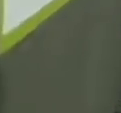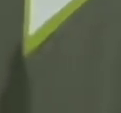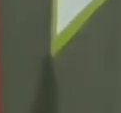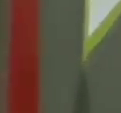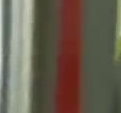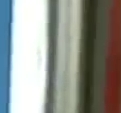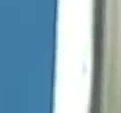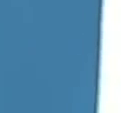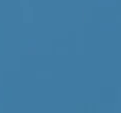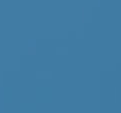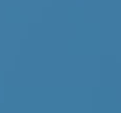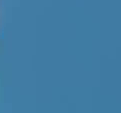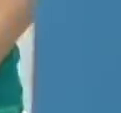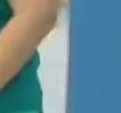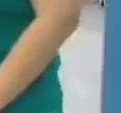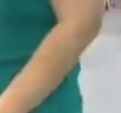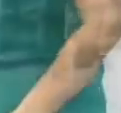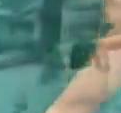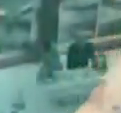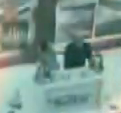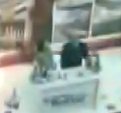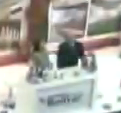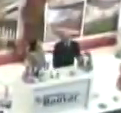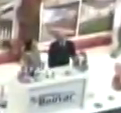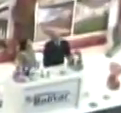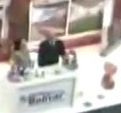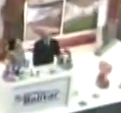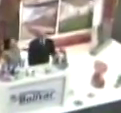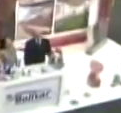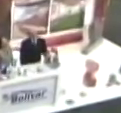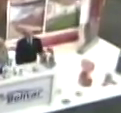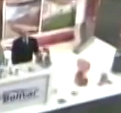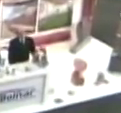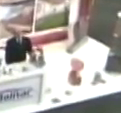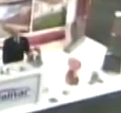las reservas internacionales del Banco Central de Venezuela a